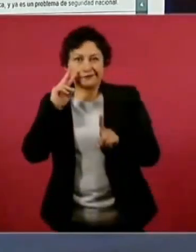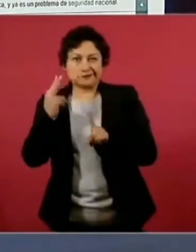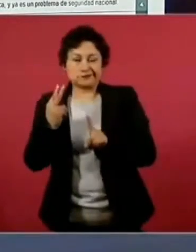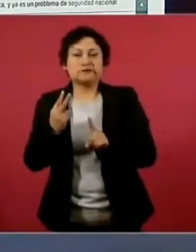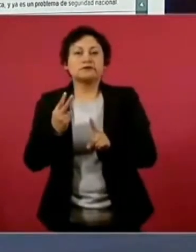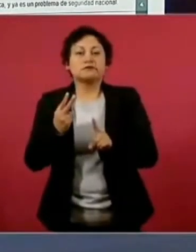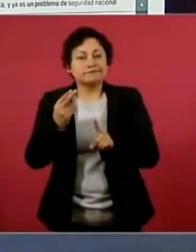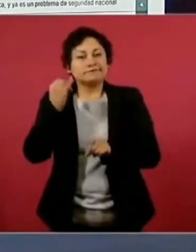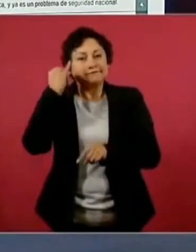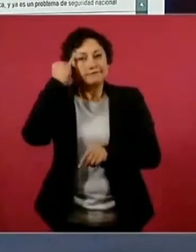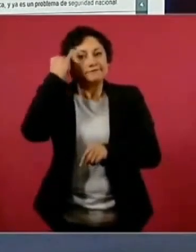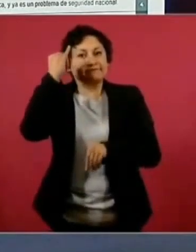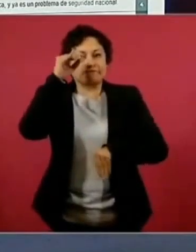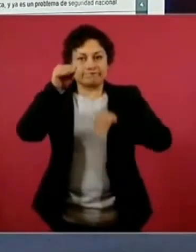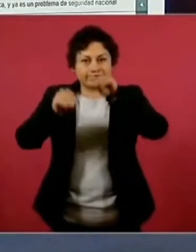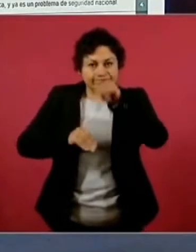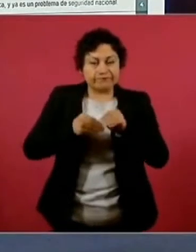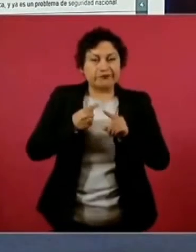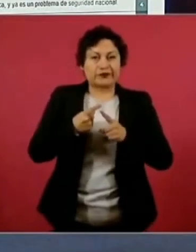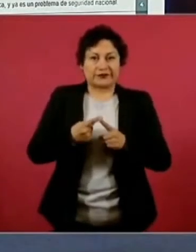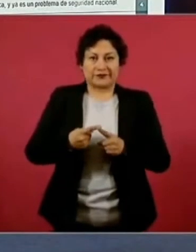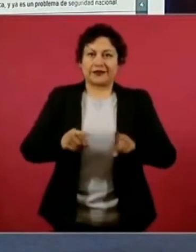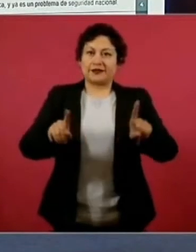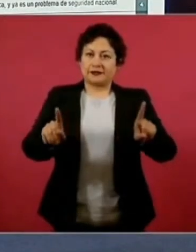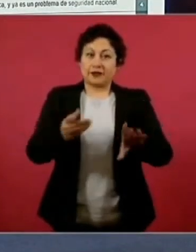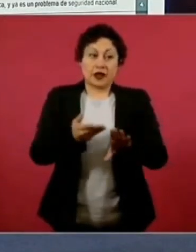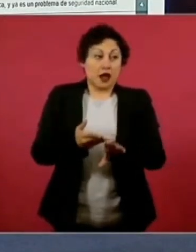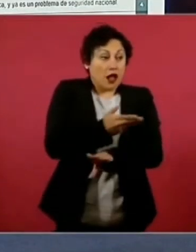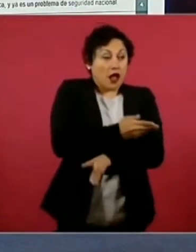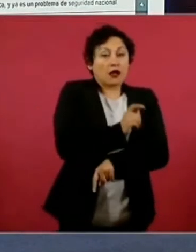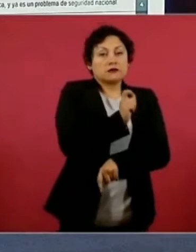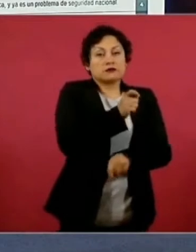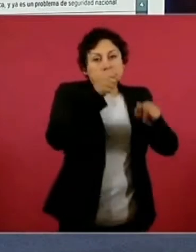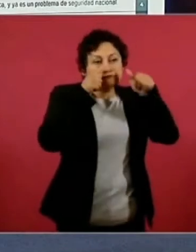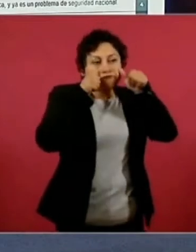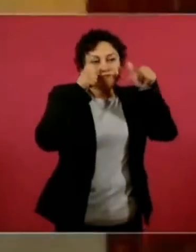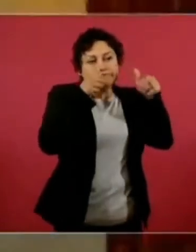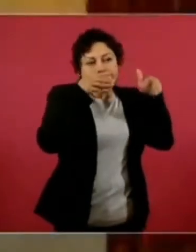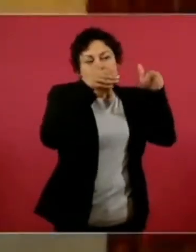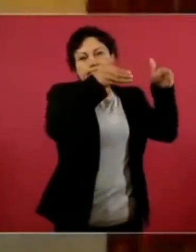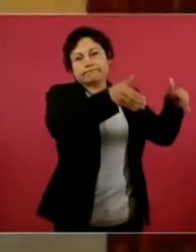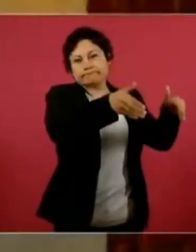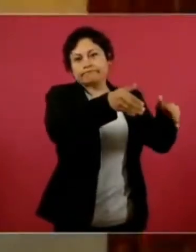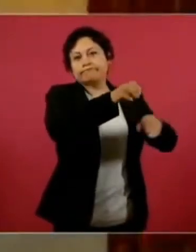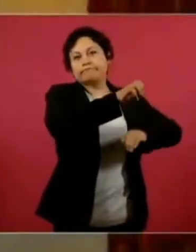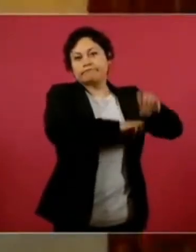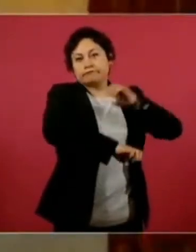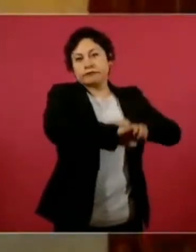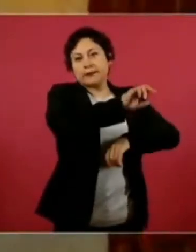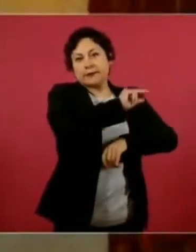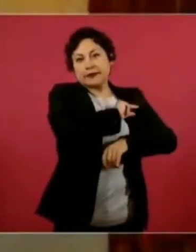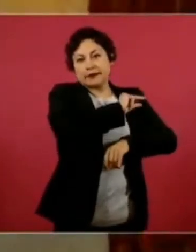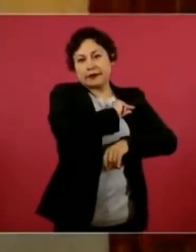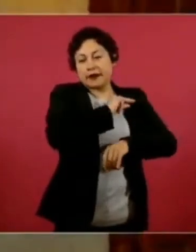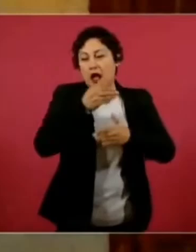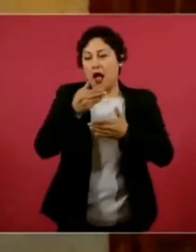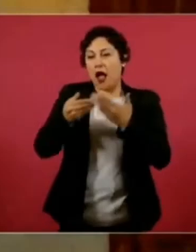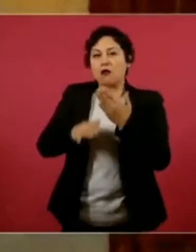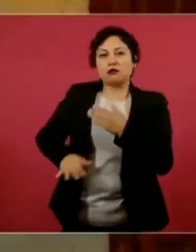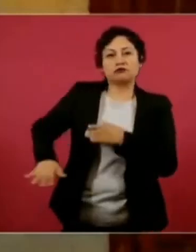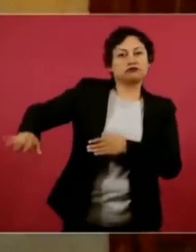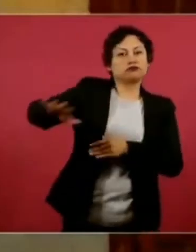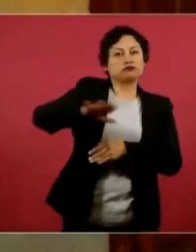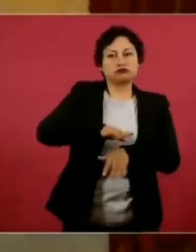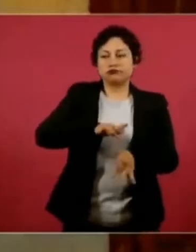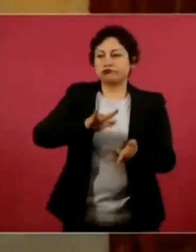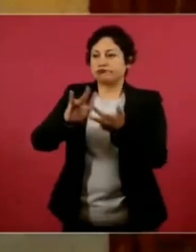que ahora los intereses privados pues han desplegado toda una campaña de desprestigio, ¿no? Donde se